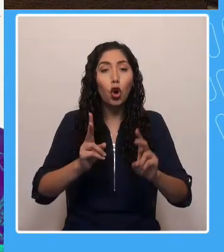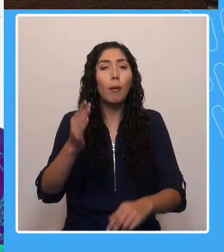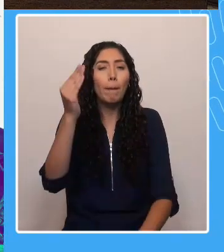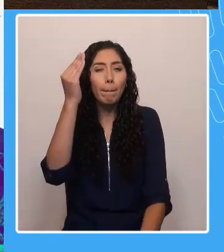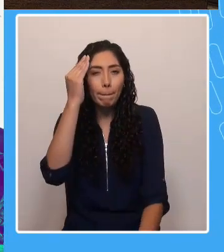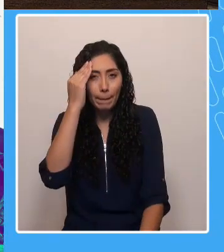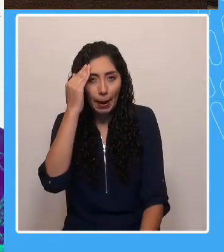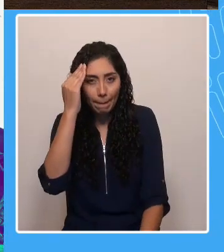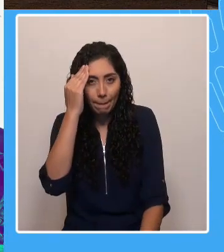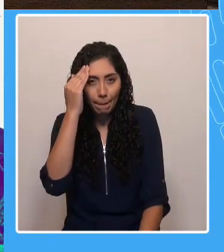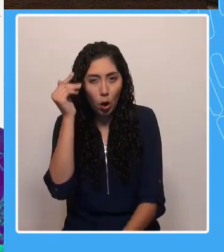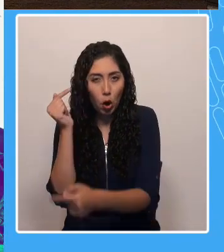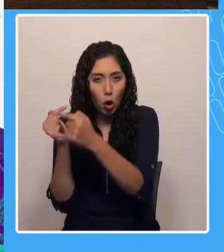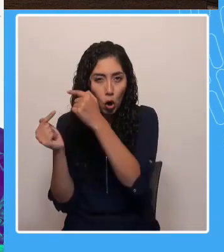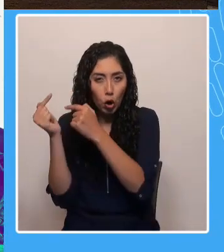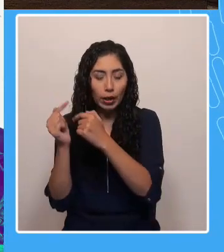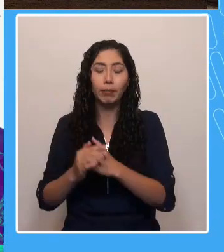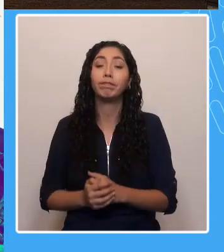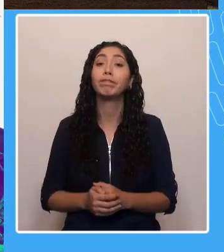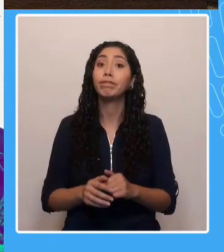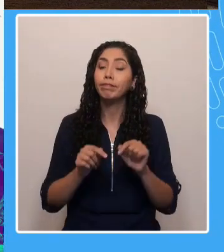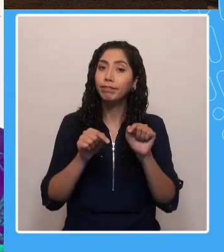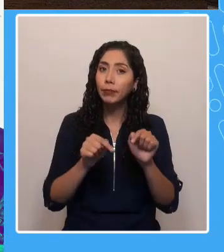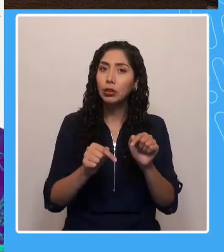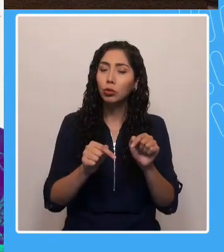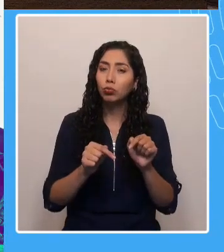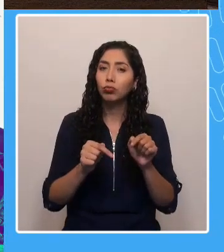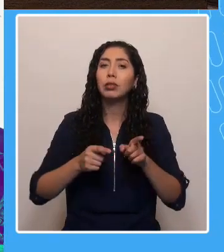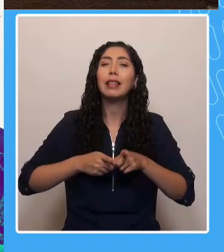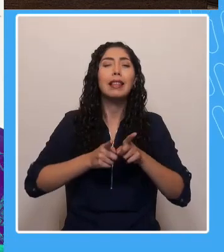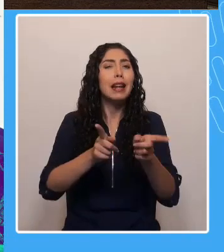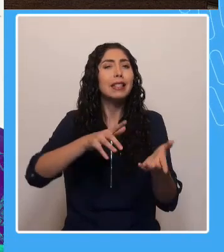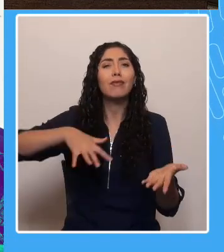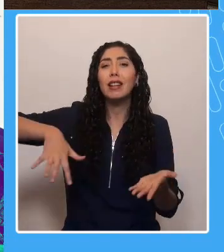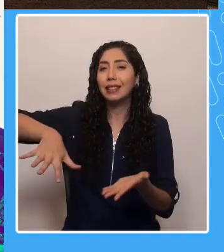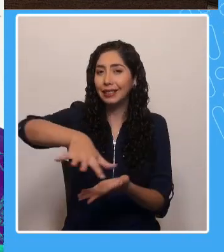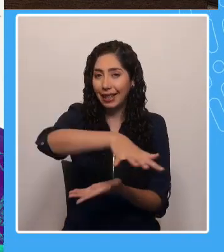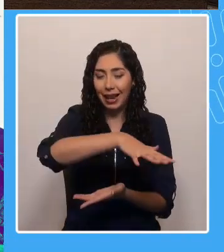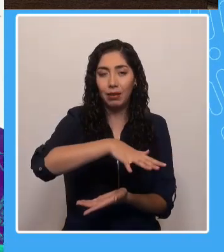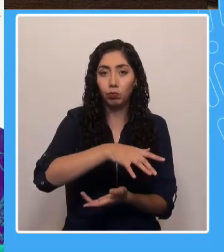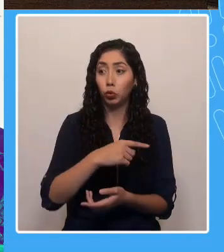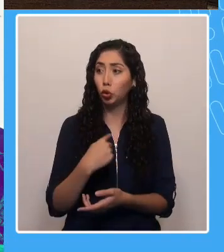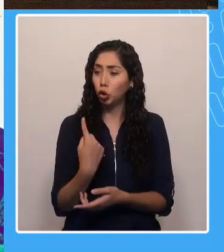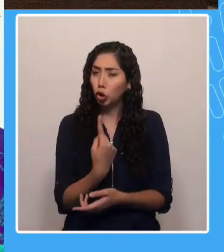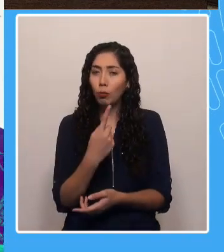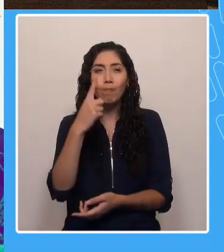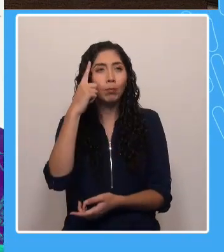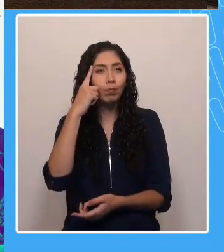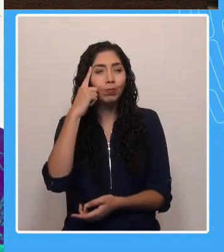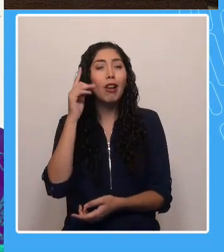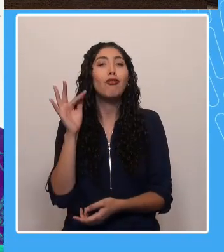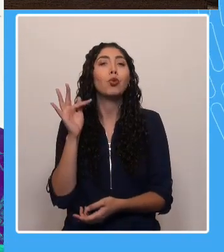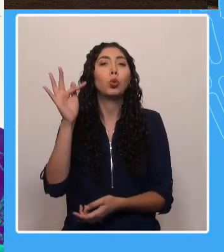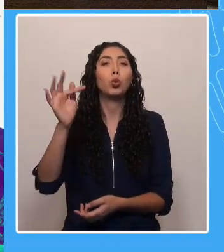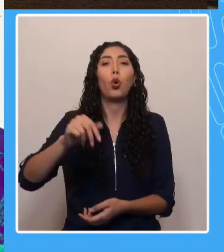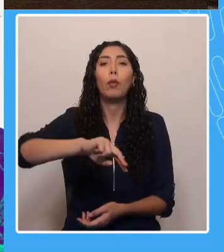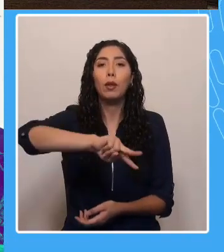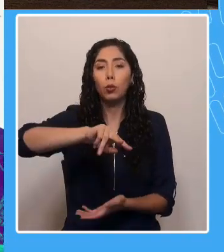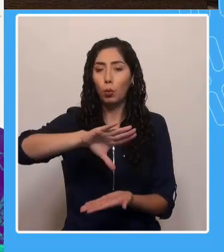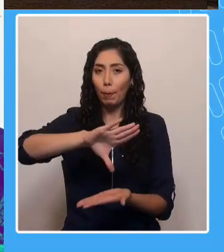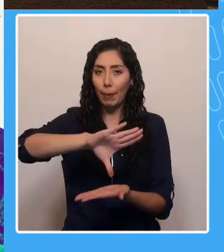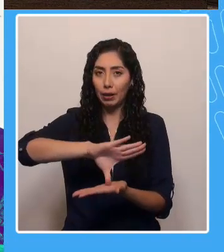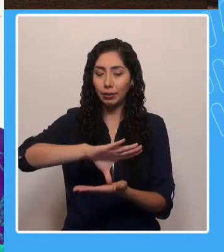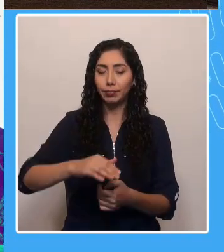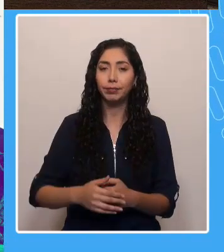memorias. Son parte de una mirada transversal que estamos construyendo pensando en el futuro de nuestro país.